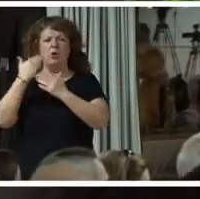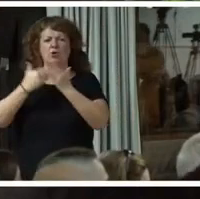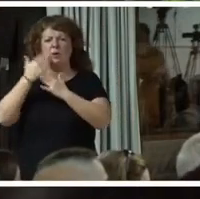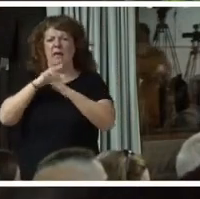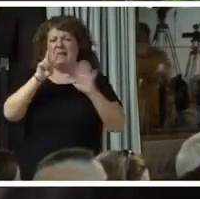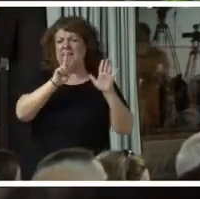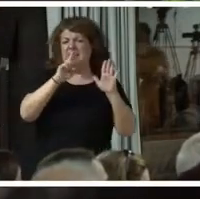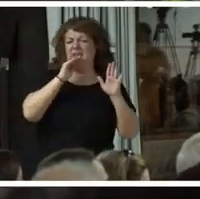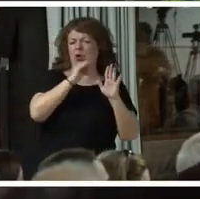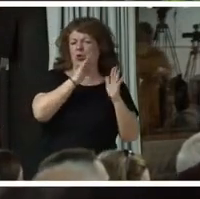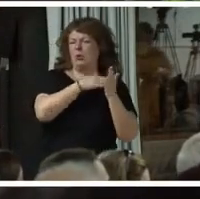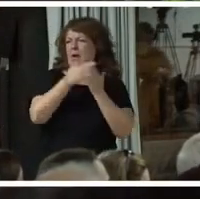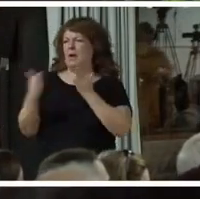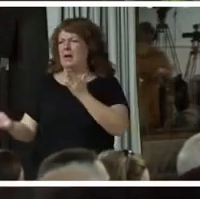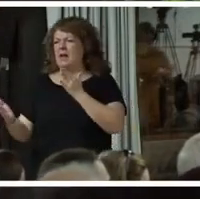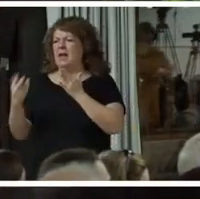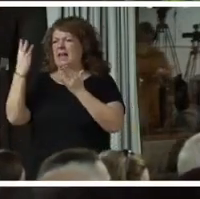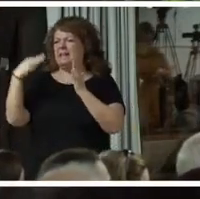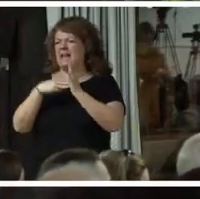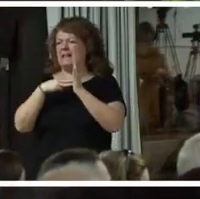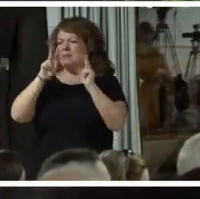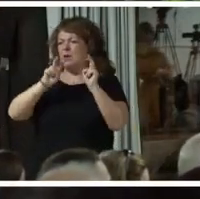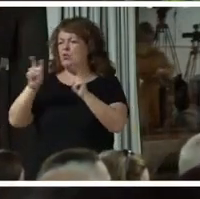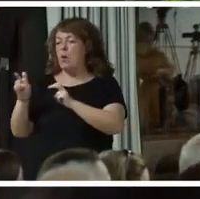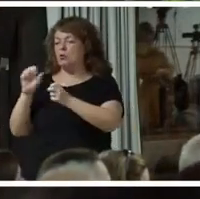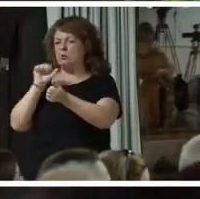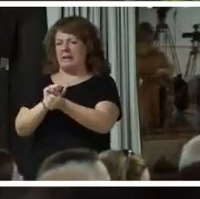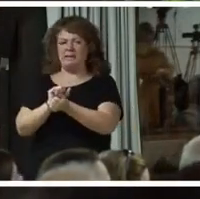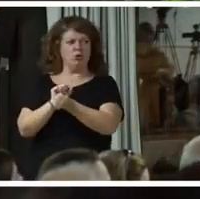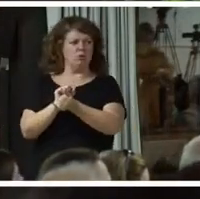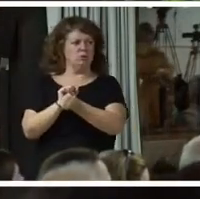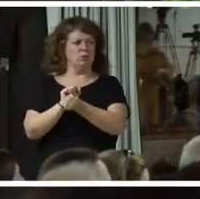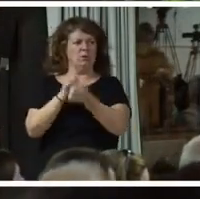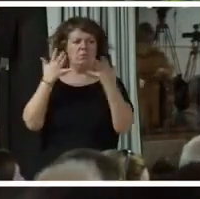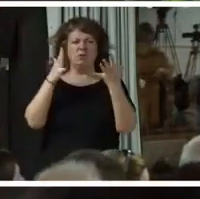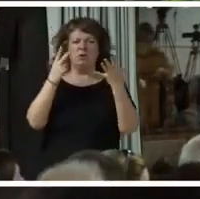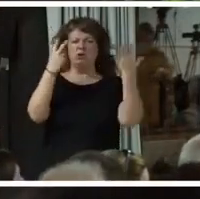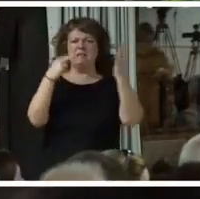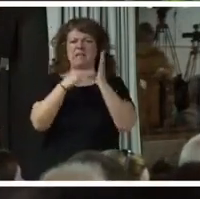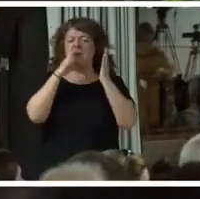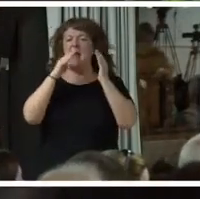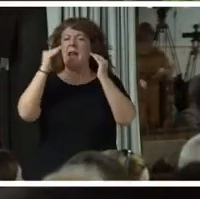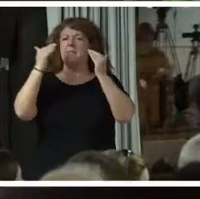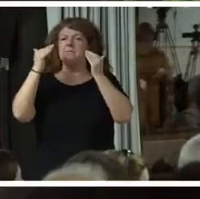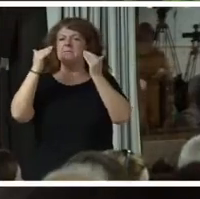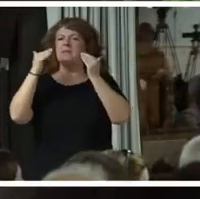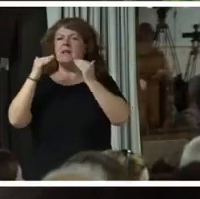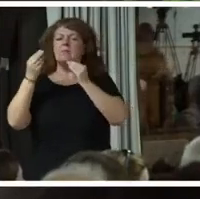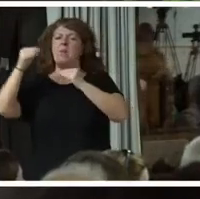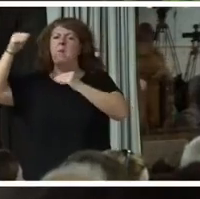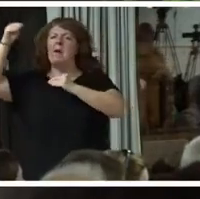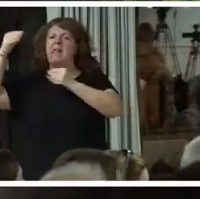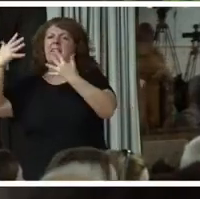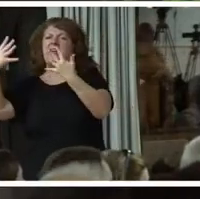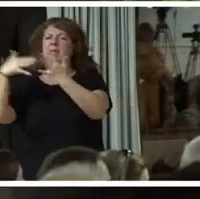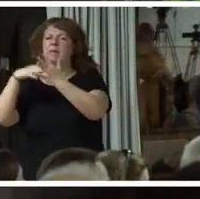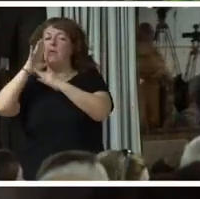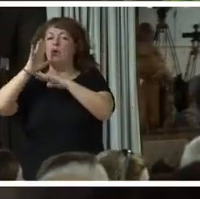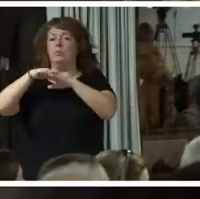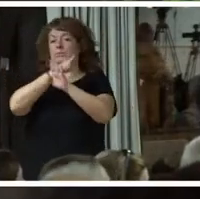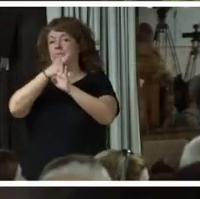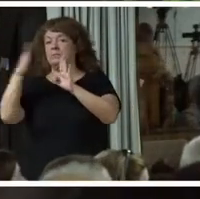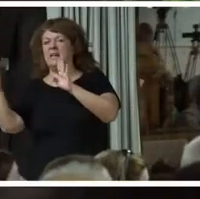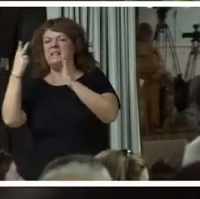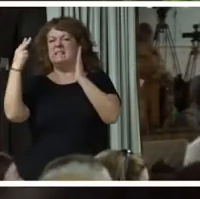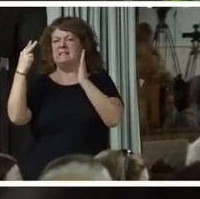desde el 7 de octubre hay cerca de 3,000 nuevos presos es decir había 7,000 Ahora hay 10,000 a raíz de del 7 de